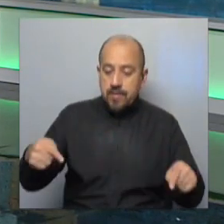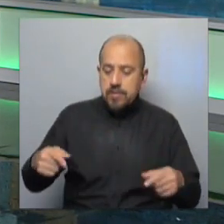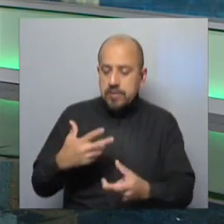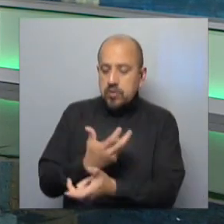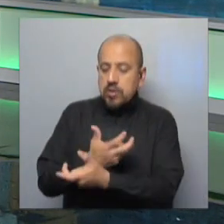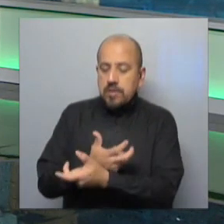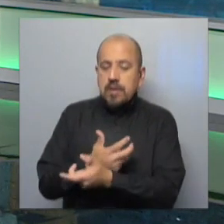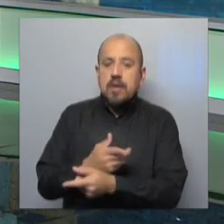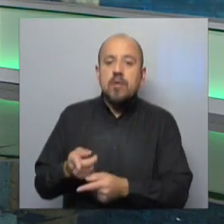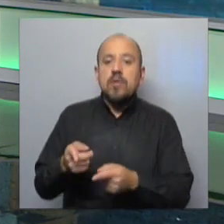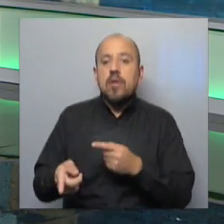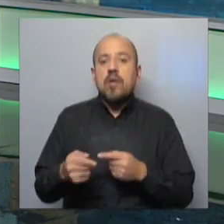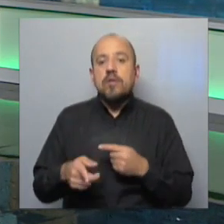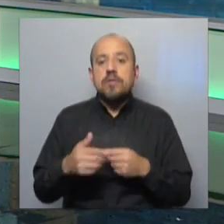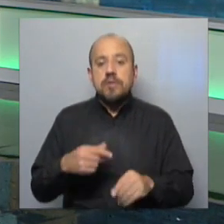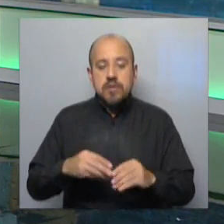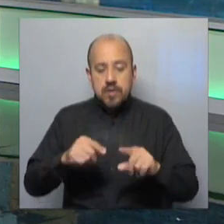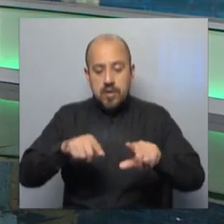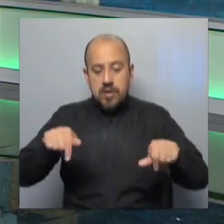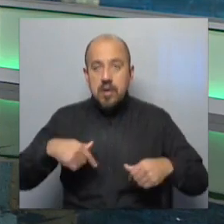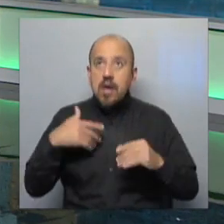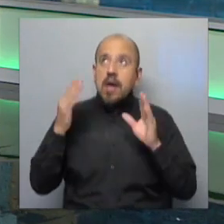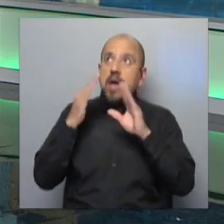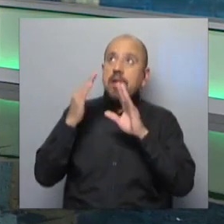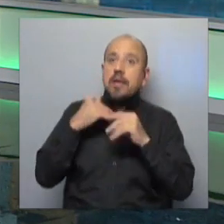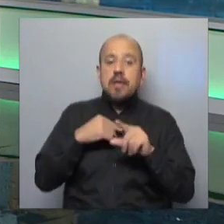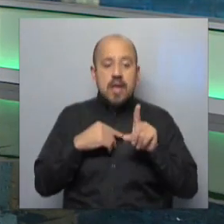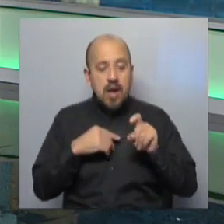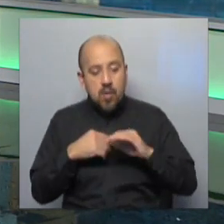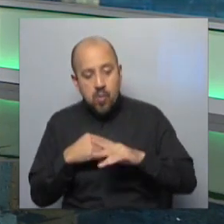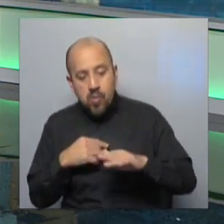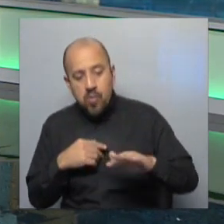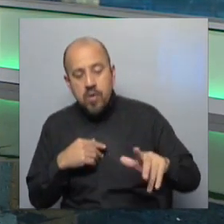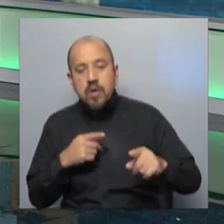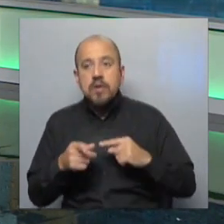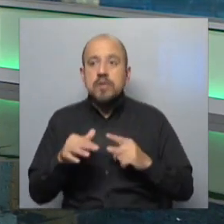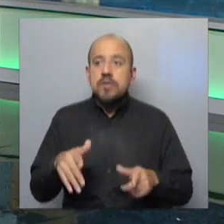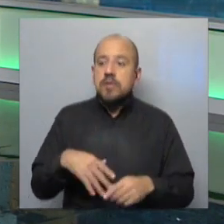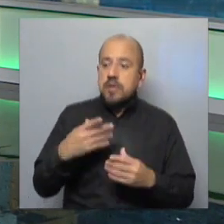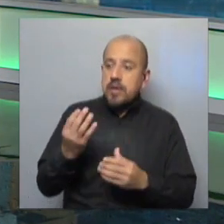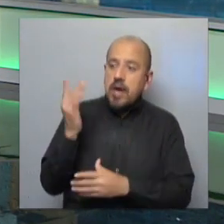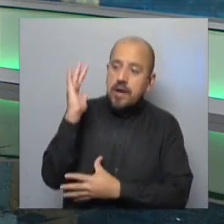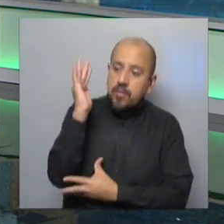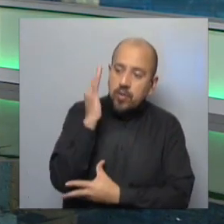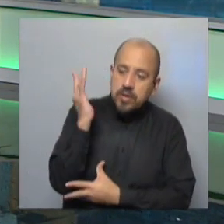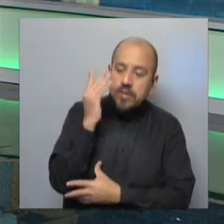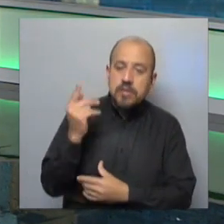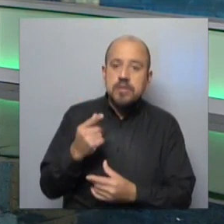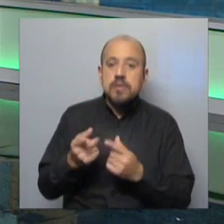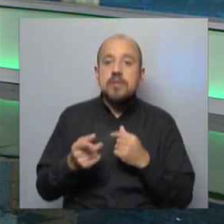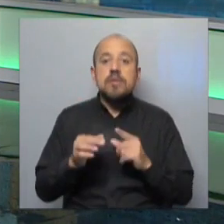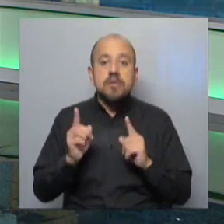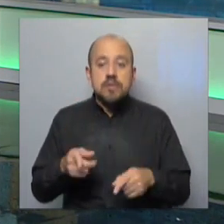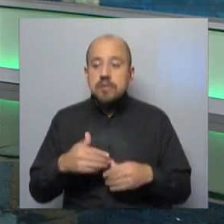tóxicos también en el suelo en el aire y en el agua y por último en la fauna y en la flora de que está allí